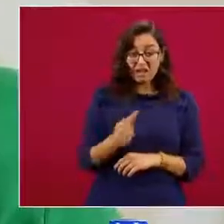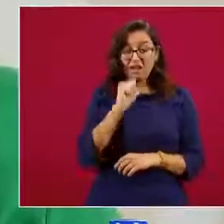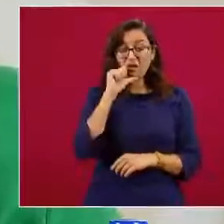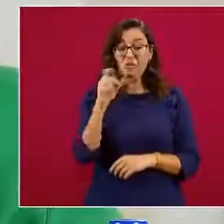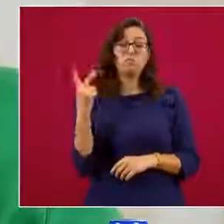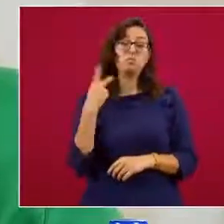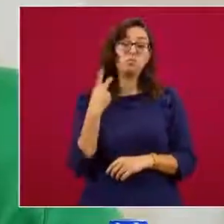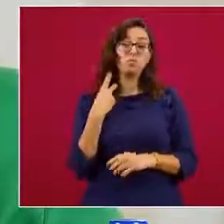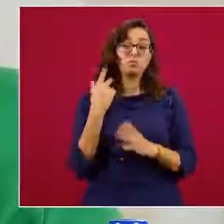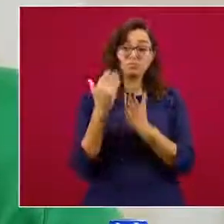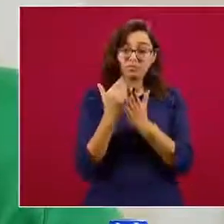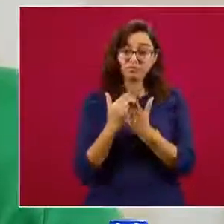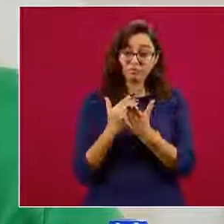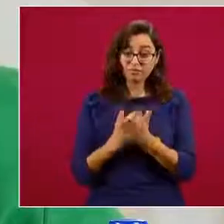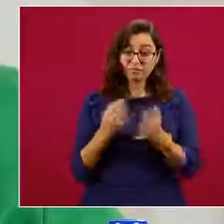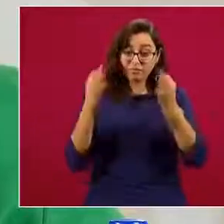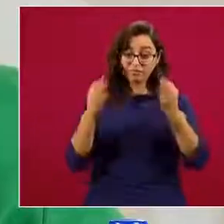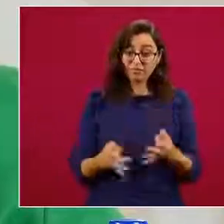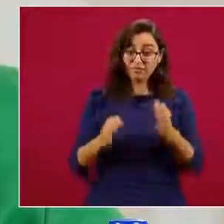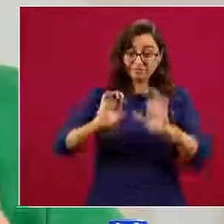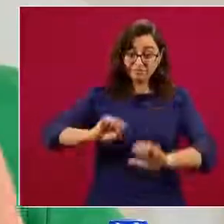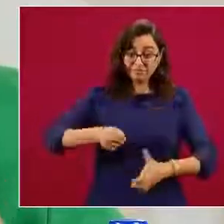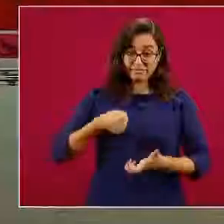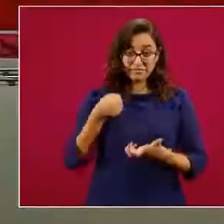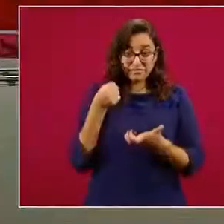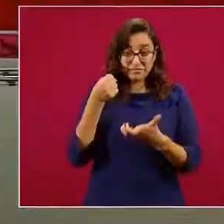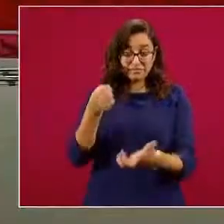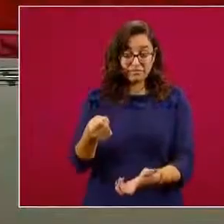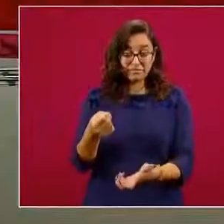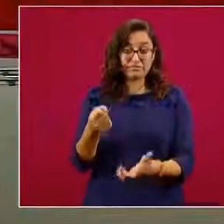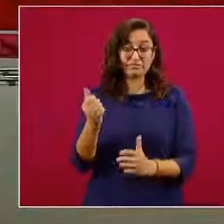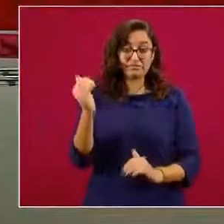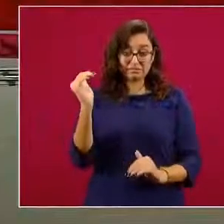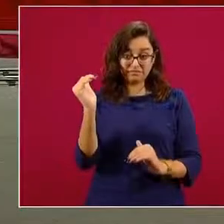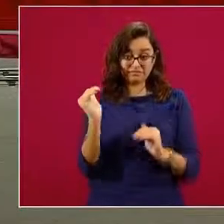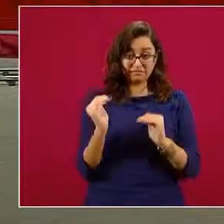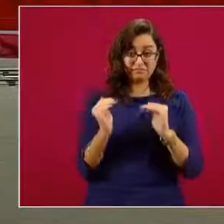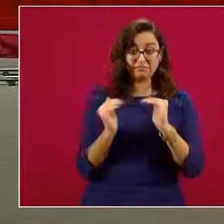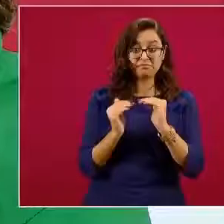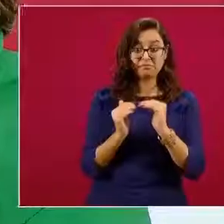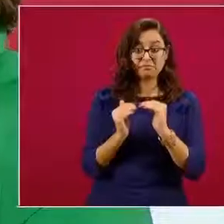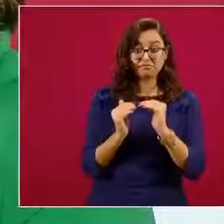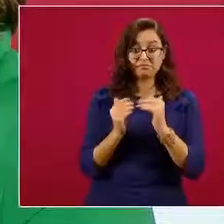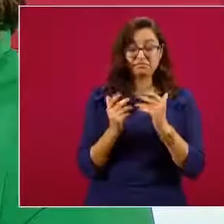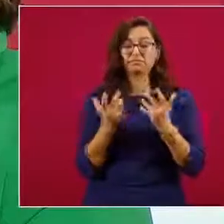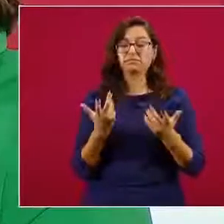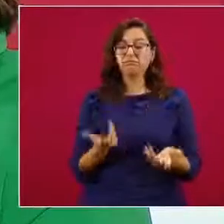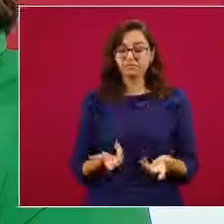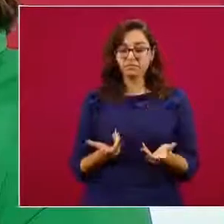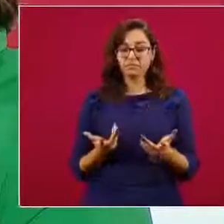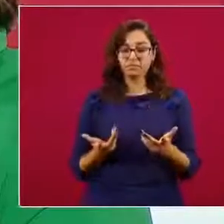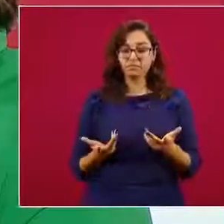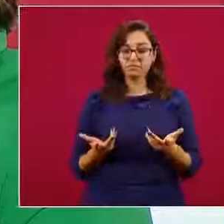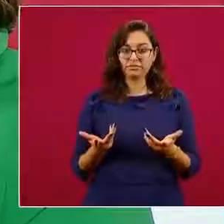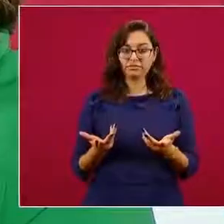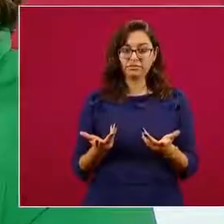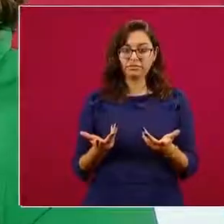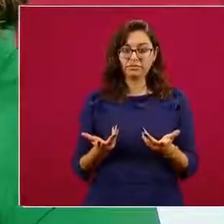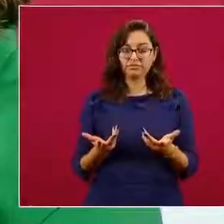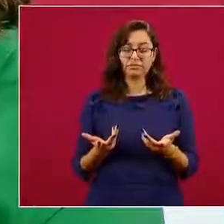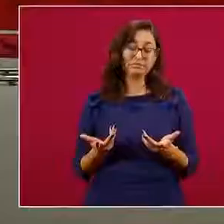políticas públicas e inversiones que compensen este tiempo y que las cosas se